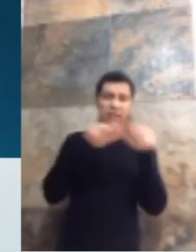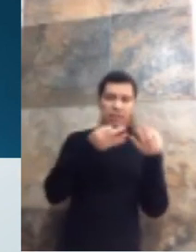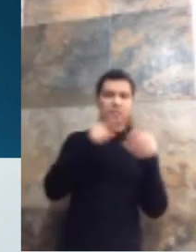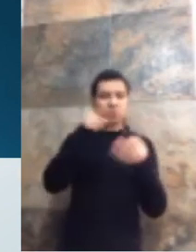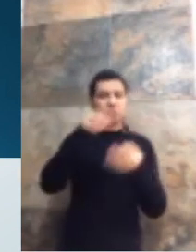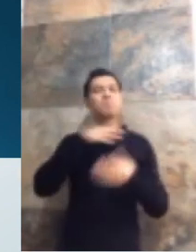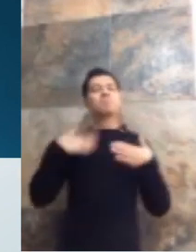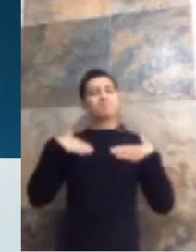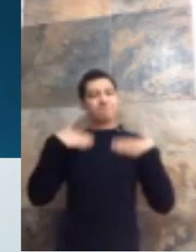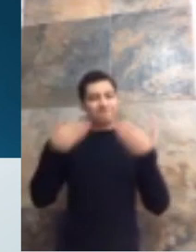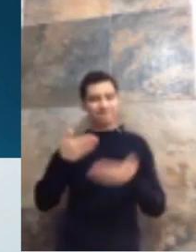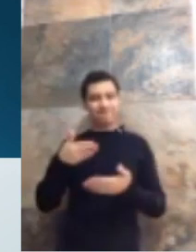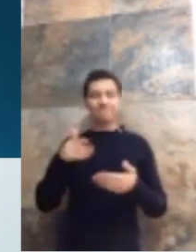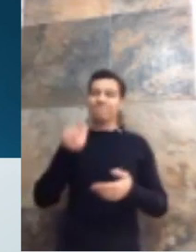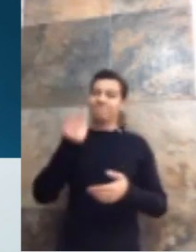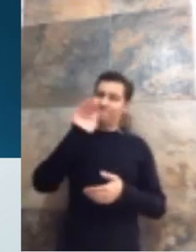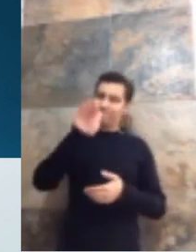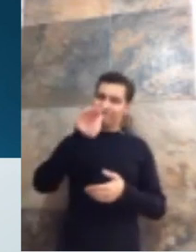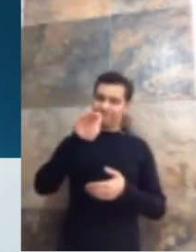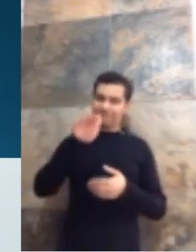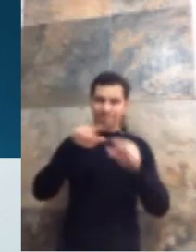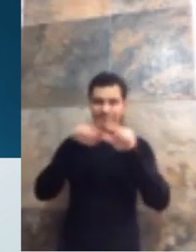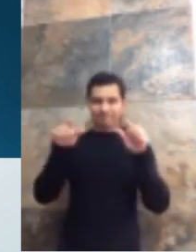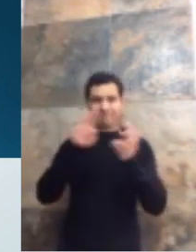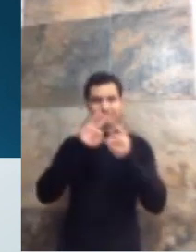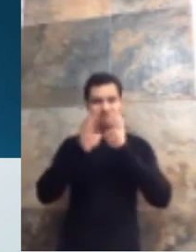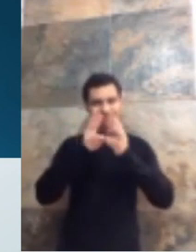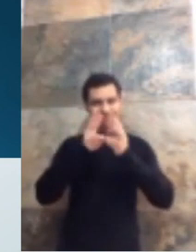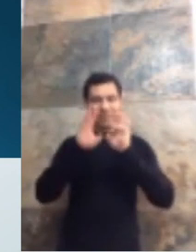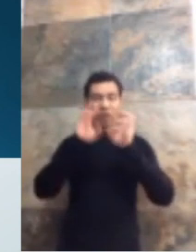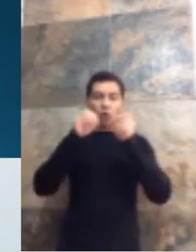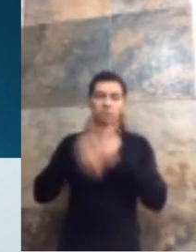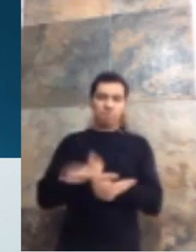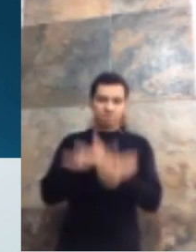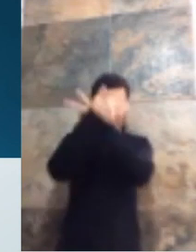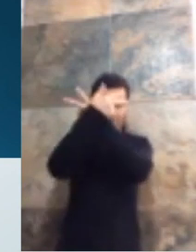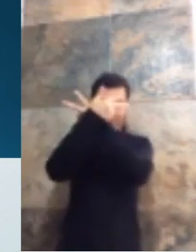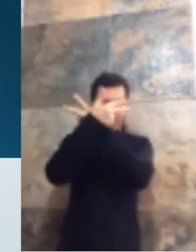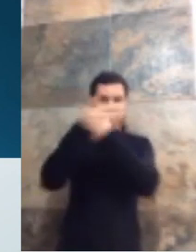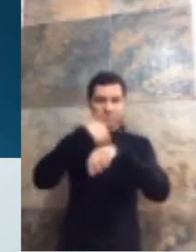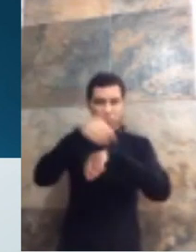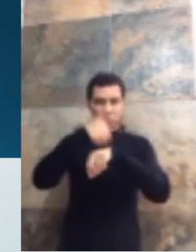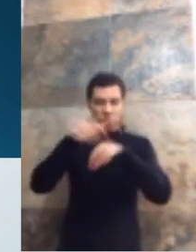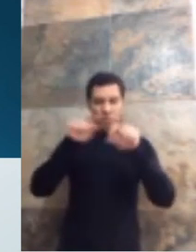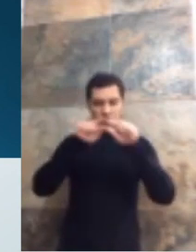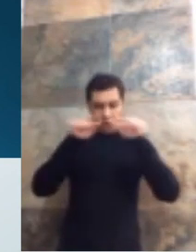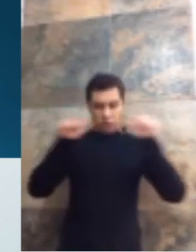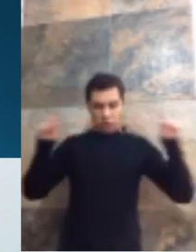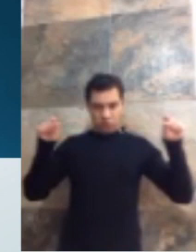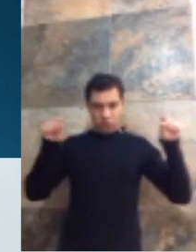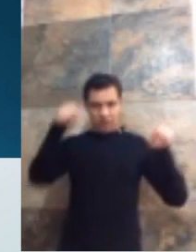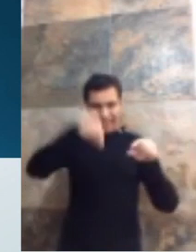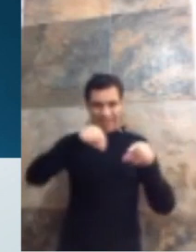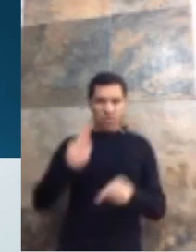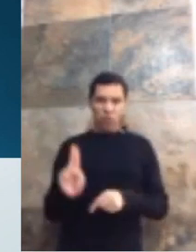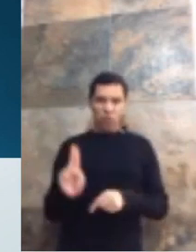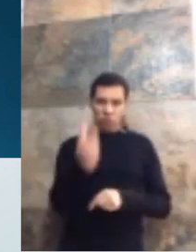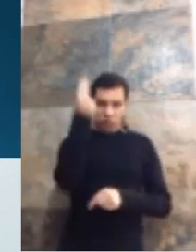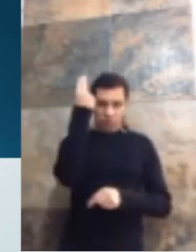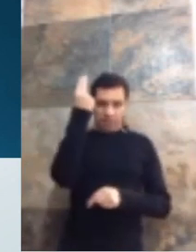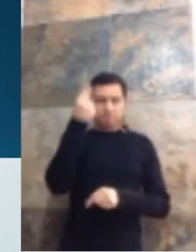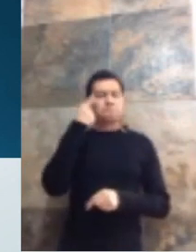una página web de la universidad, y que son recomendaciones específicas para recuperar la